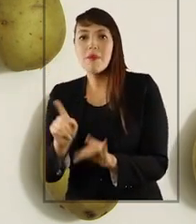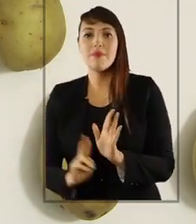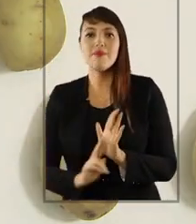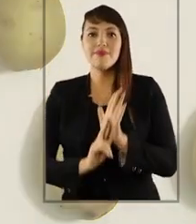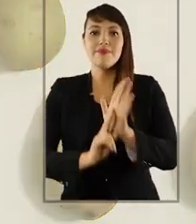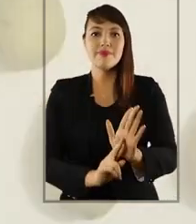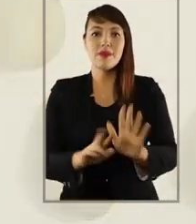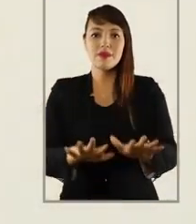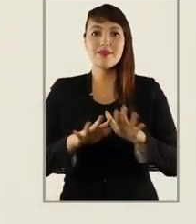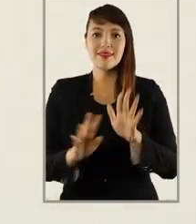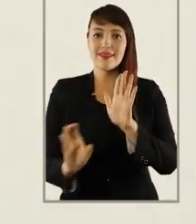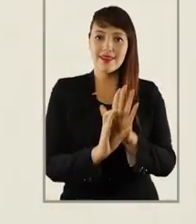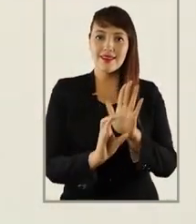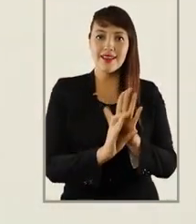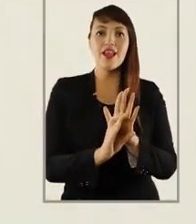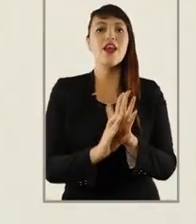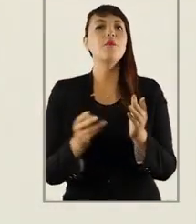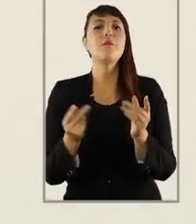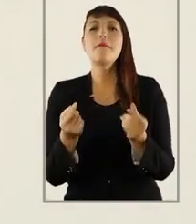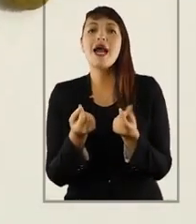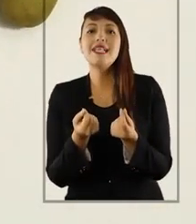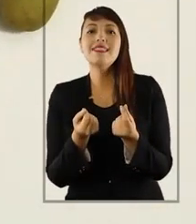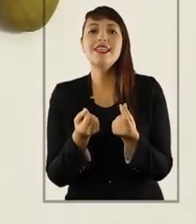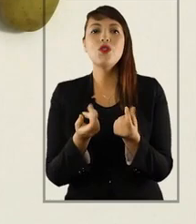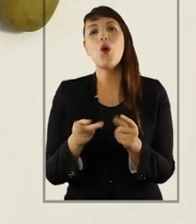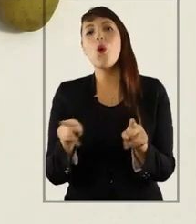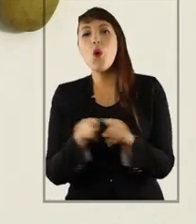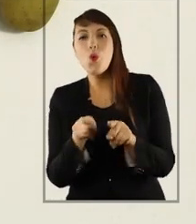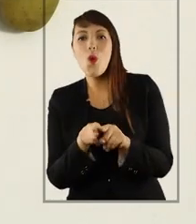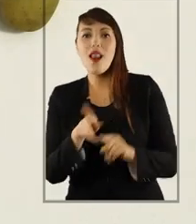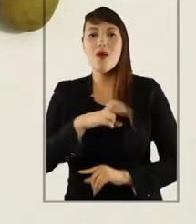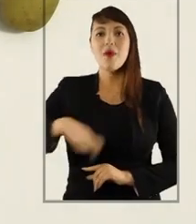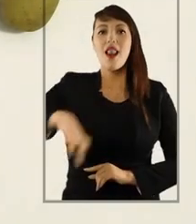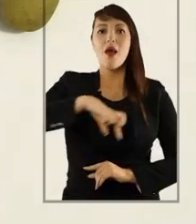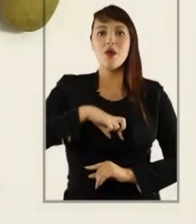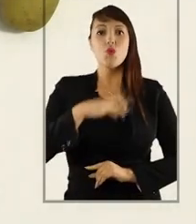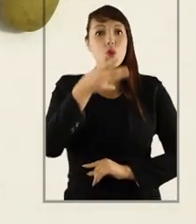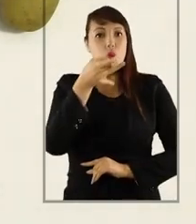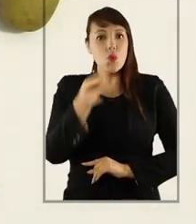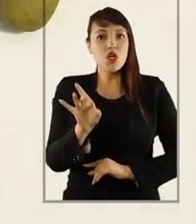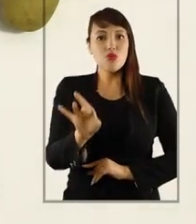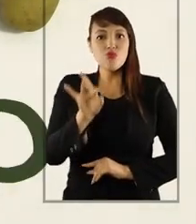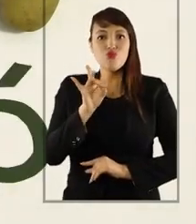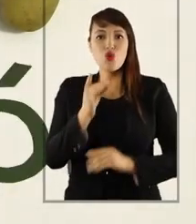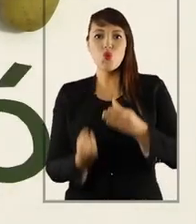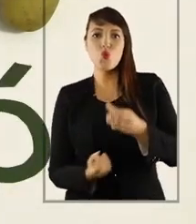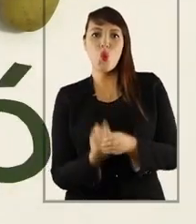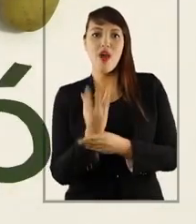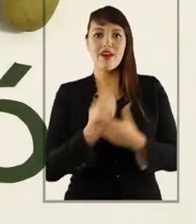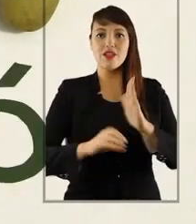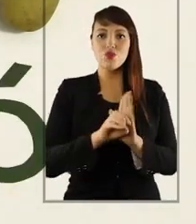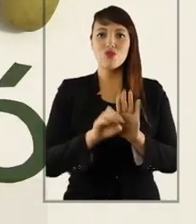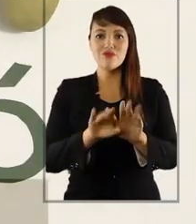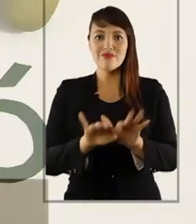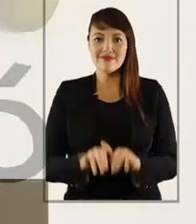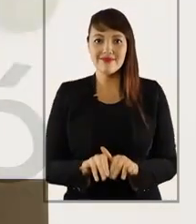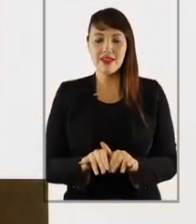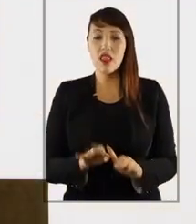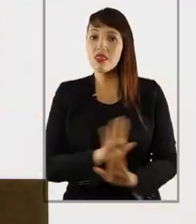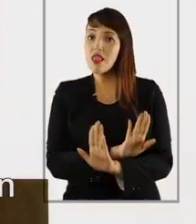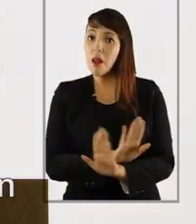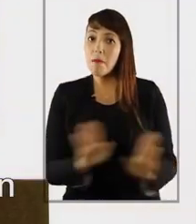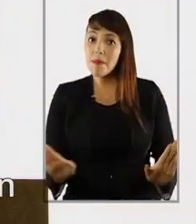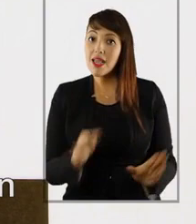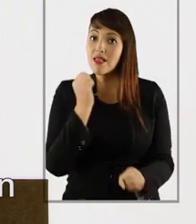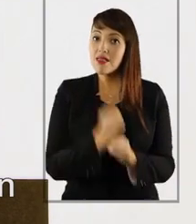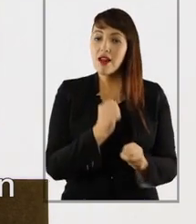para constituir una asamblea que es como un parlamento, pero que fue elegido únicamente para redactar la nueva constitución. Una vez terminada su tarea,